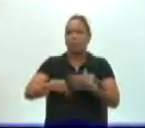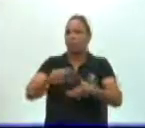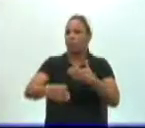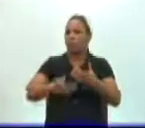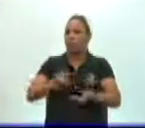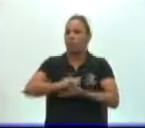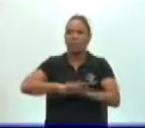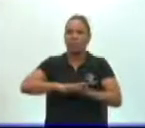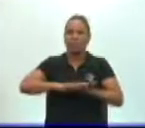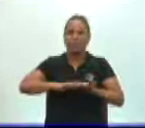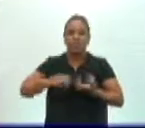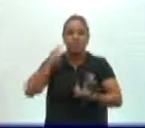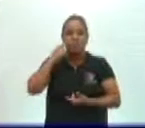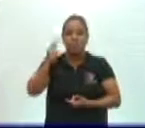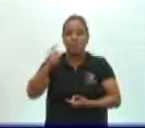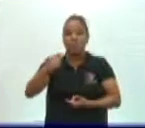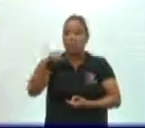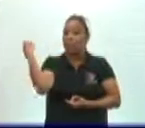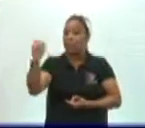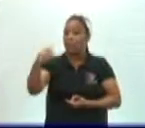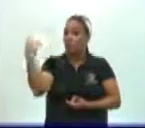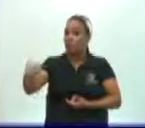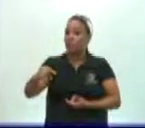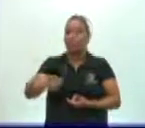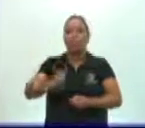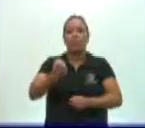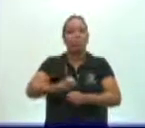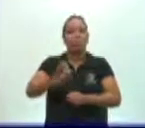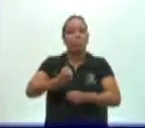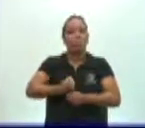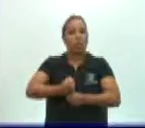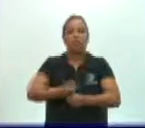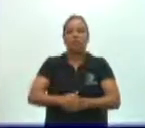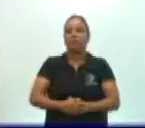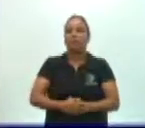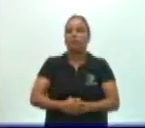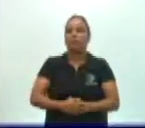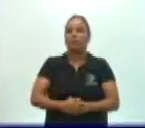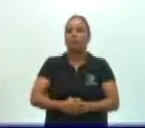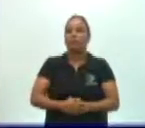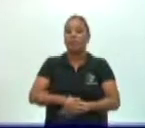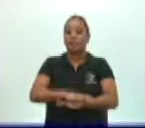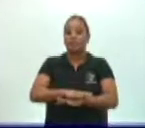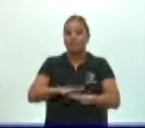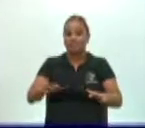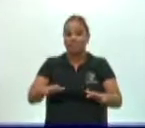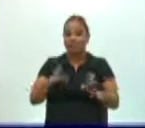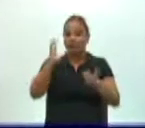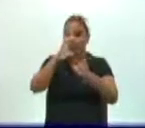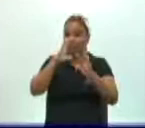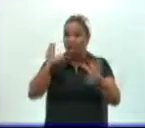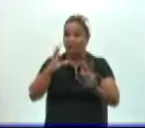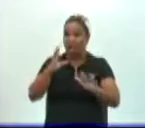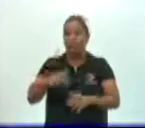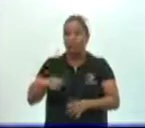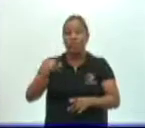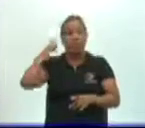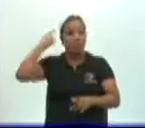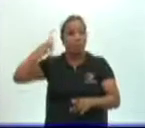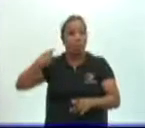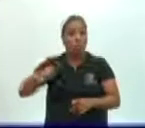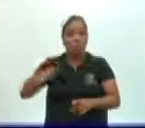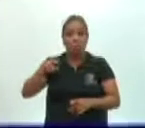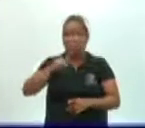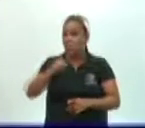ver la explotación de los obreros. Ya claros de que con los burgueses no iban a resolver directamente